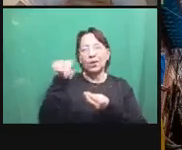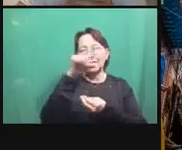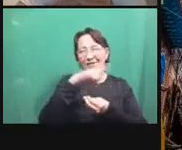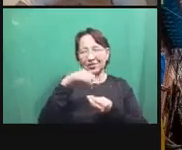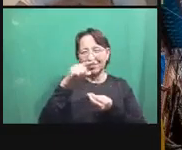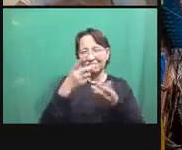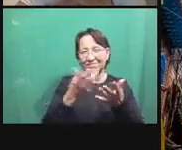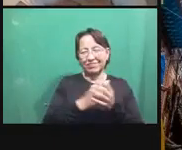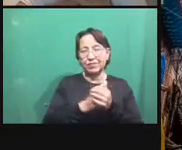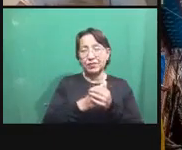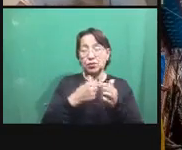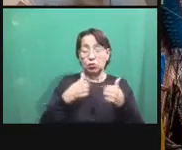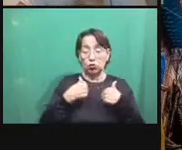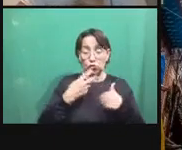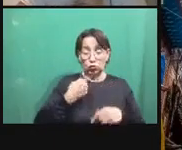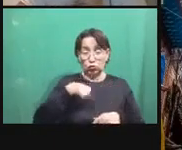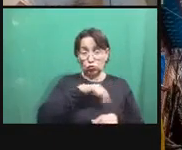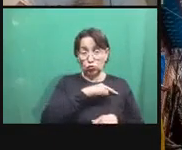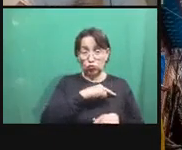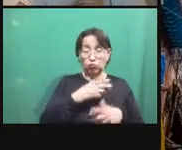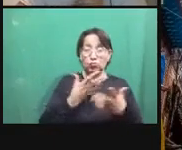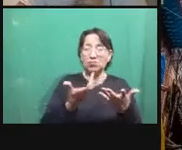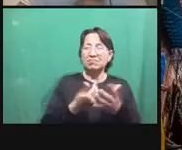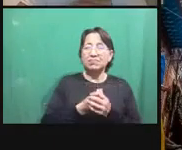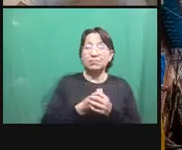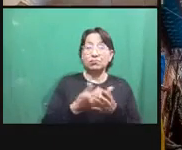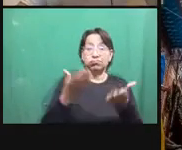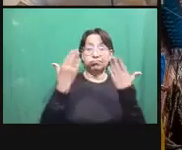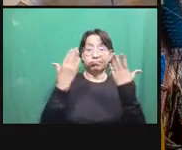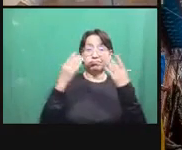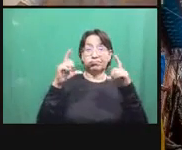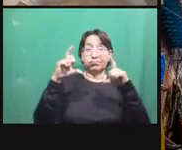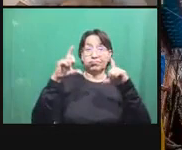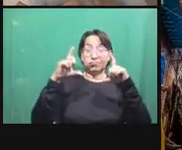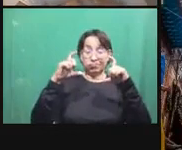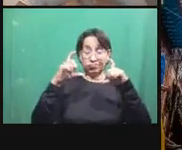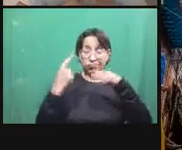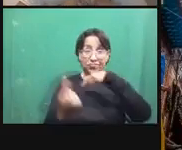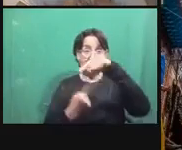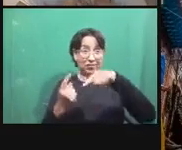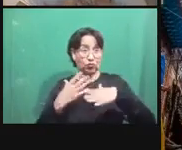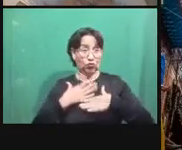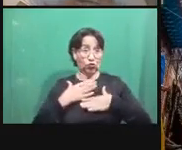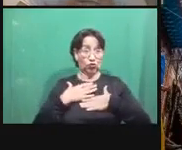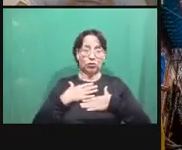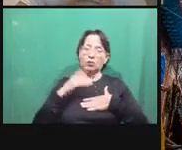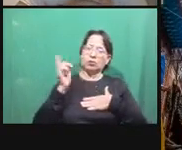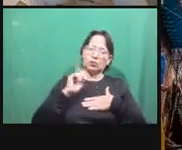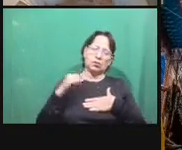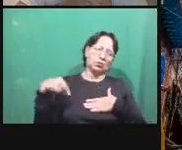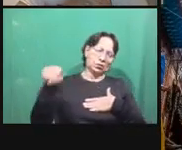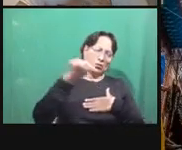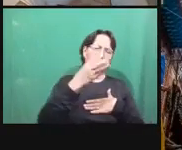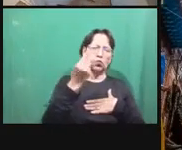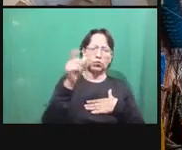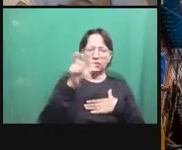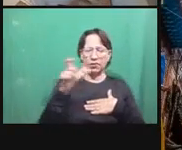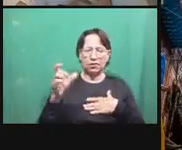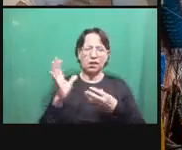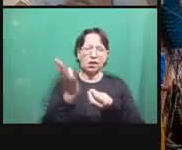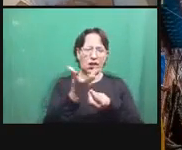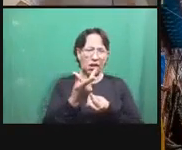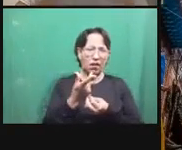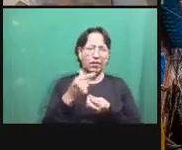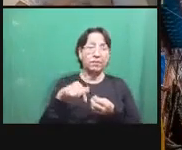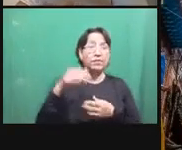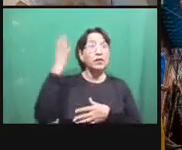no solamente somos nosotros beneficiándonos de turismo, sino las comunidades y el gremio de artistas aquí en la ciudad. Desde